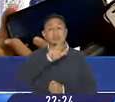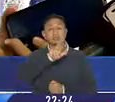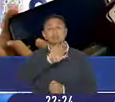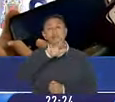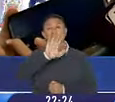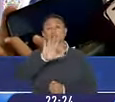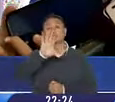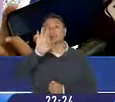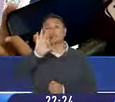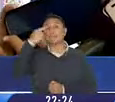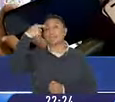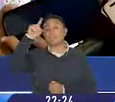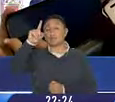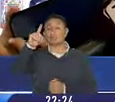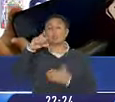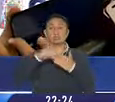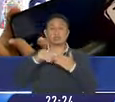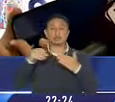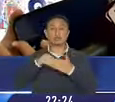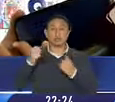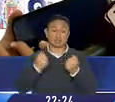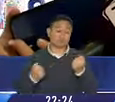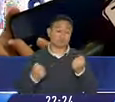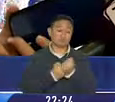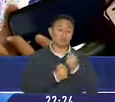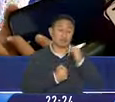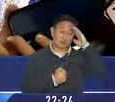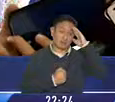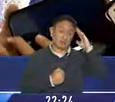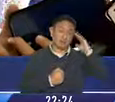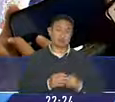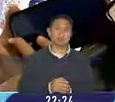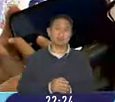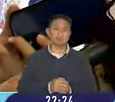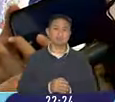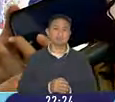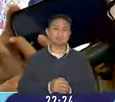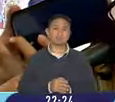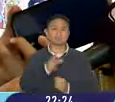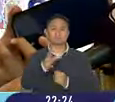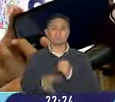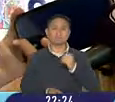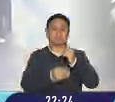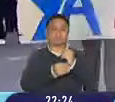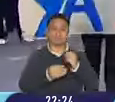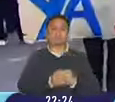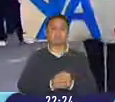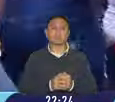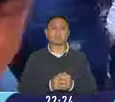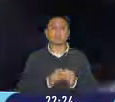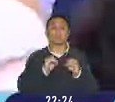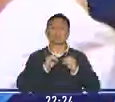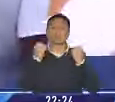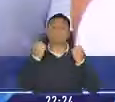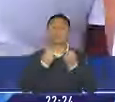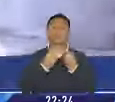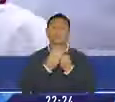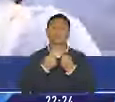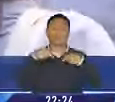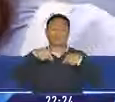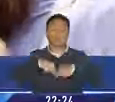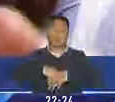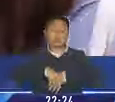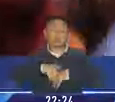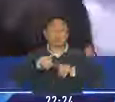359 millones de dólares para fortalecer a la policía. Además, Los miembros de organizaciones sociales que trabajan